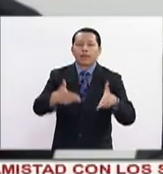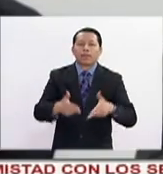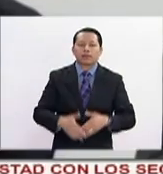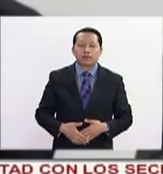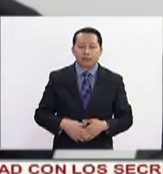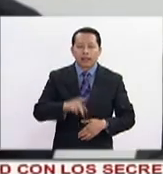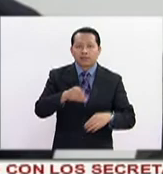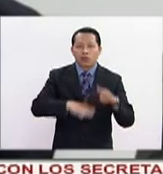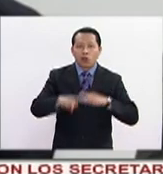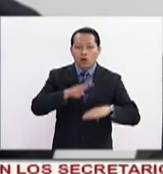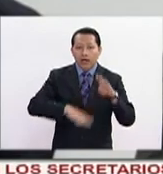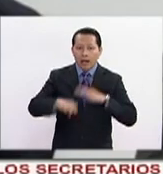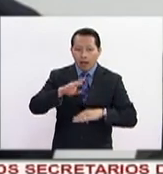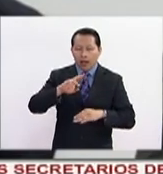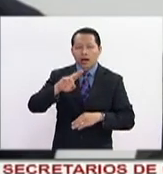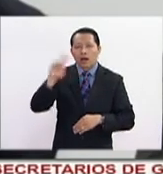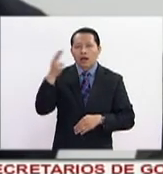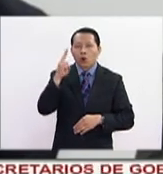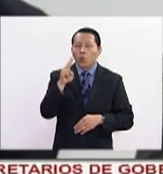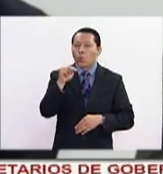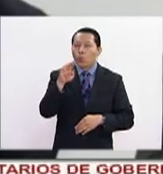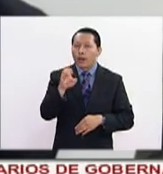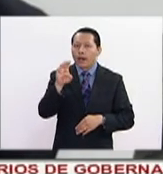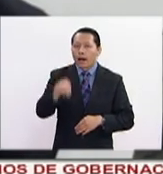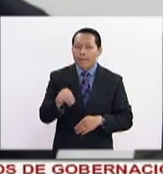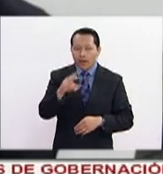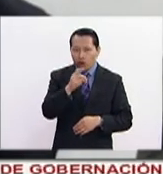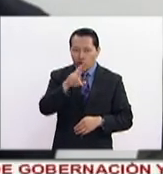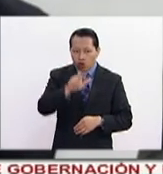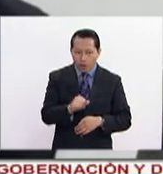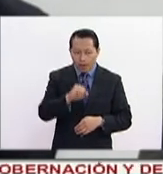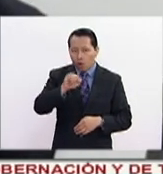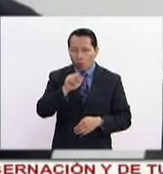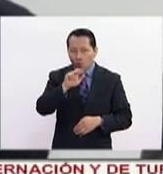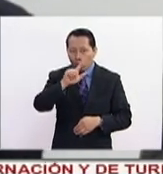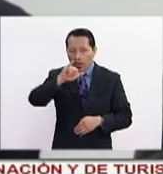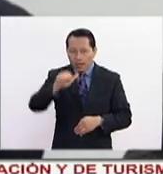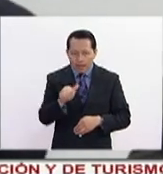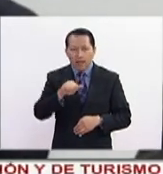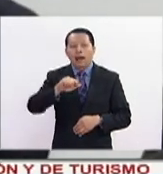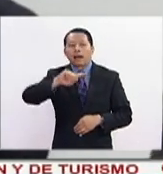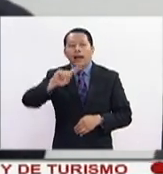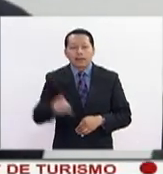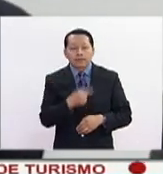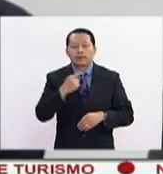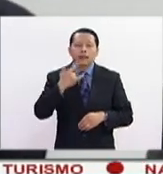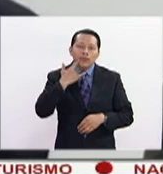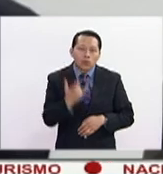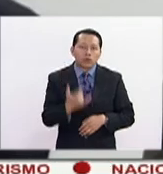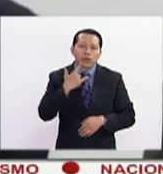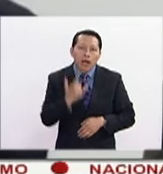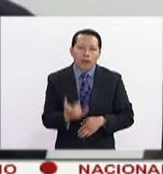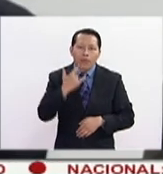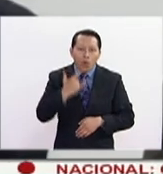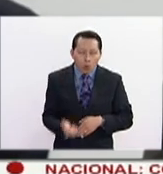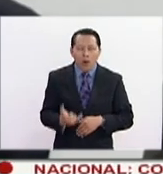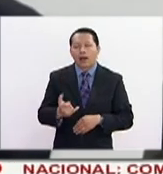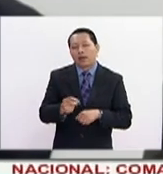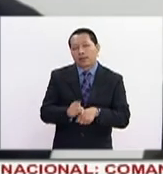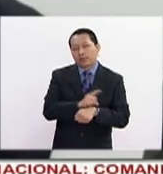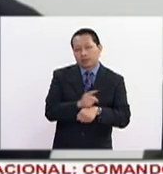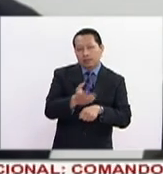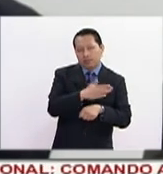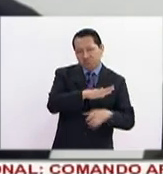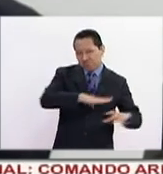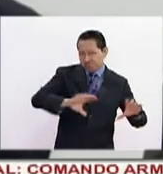Bióloga por la Universidad Autónoma de México, la doctora Julia Carabias ha sido una luchadora constante desde la academia,